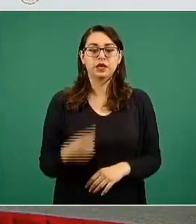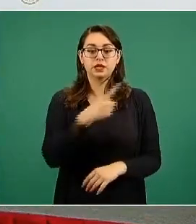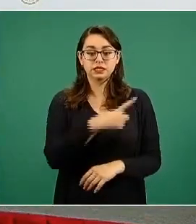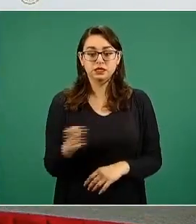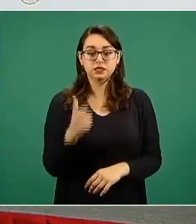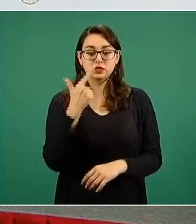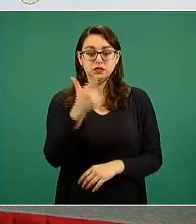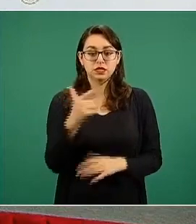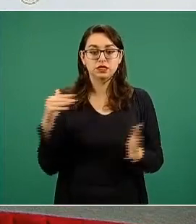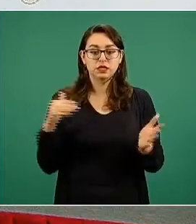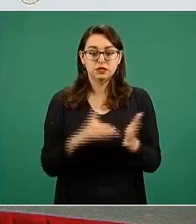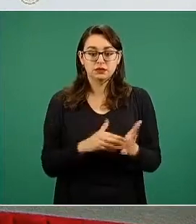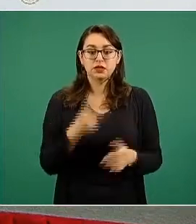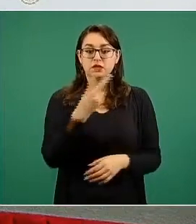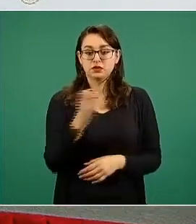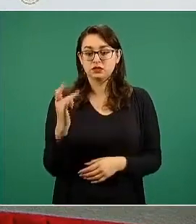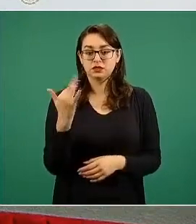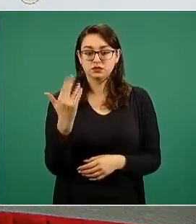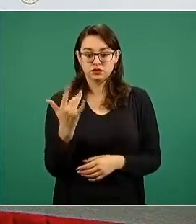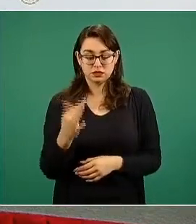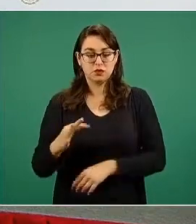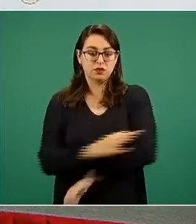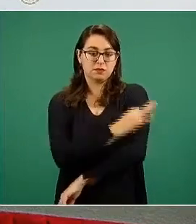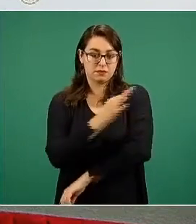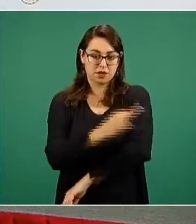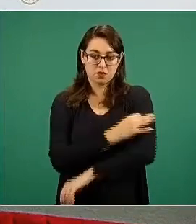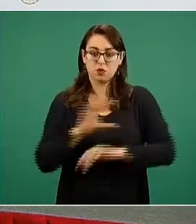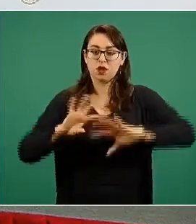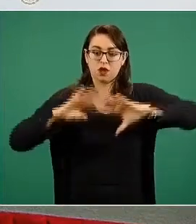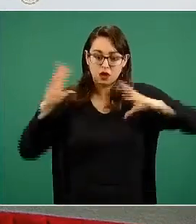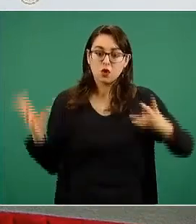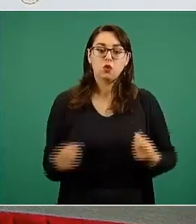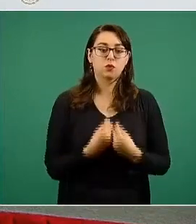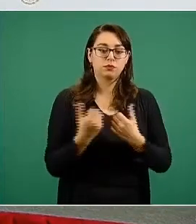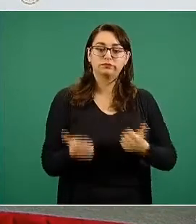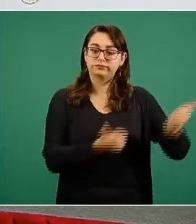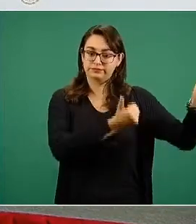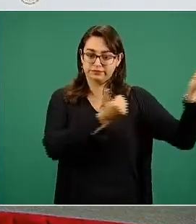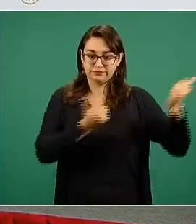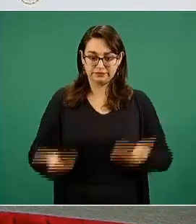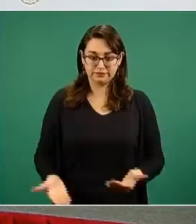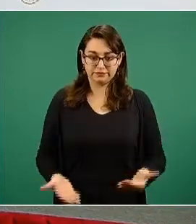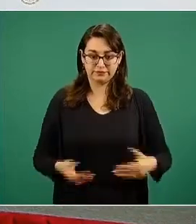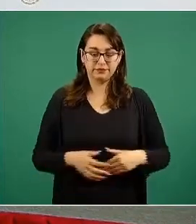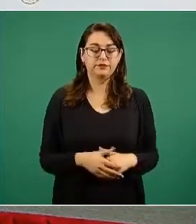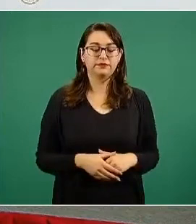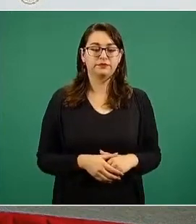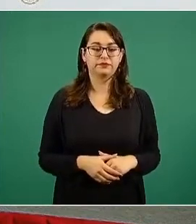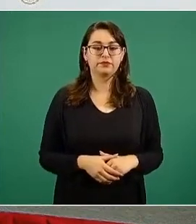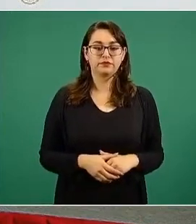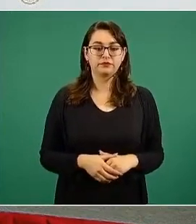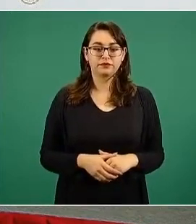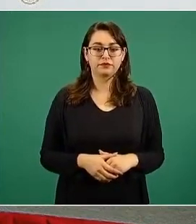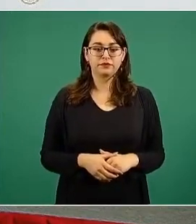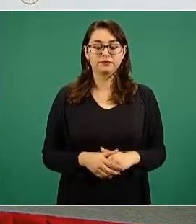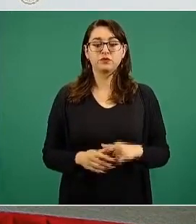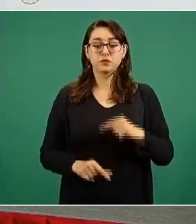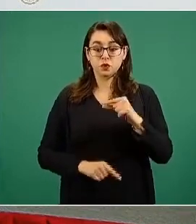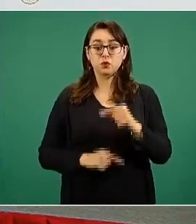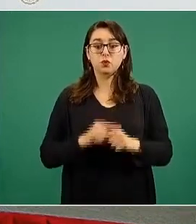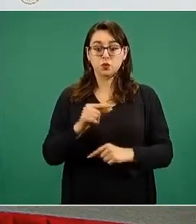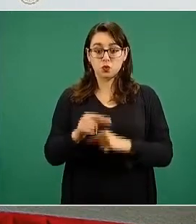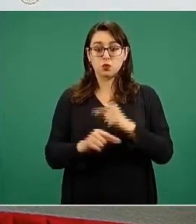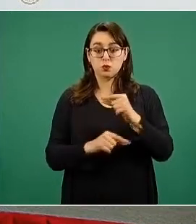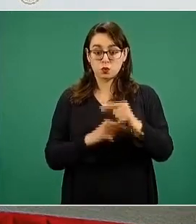107,250 dosis de vacuna son las que han llegado a nuestro país y paulatinamente